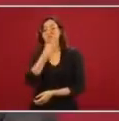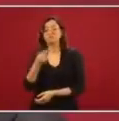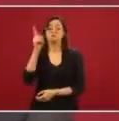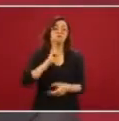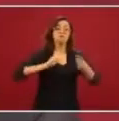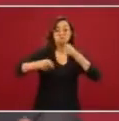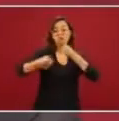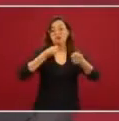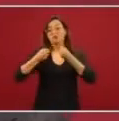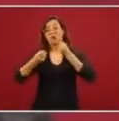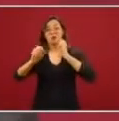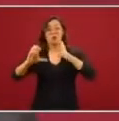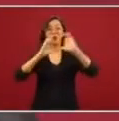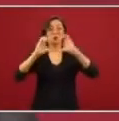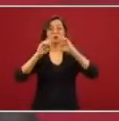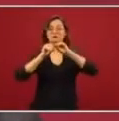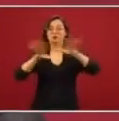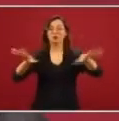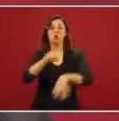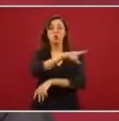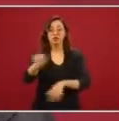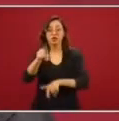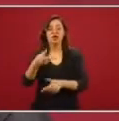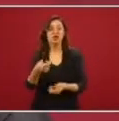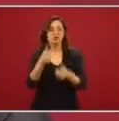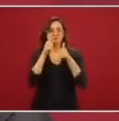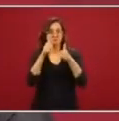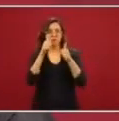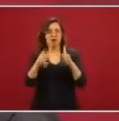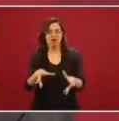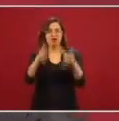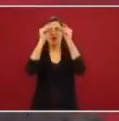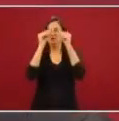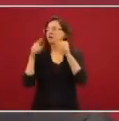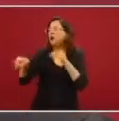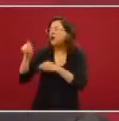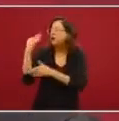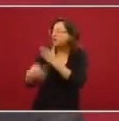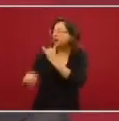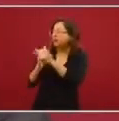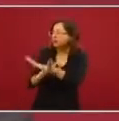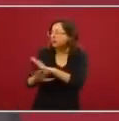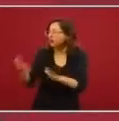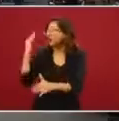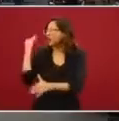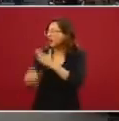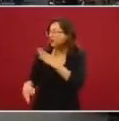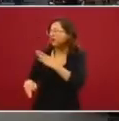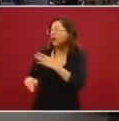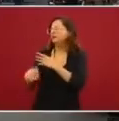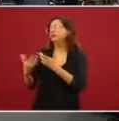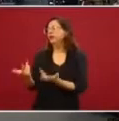entonces ustedes si conocen el mensaje y están viendo la necesidad de información y están viendo la necesidad de contrarrestar